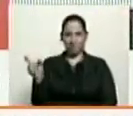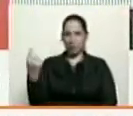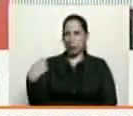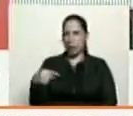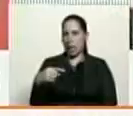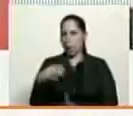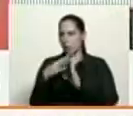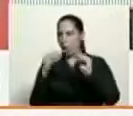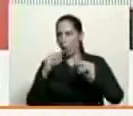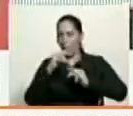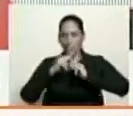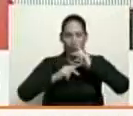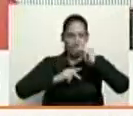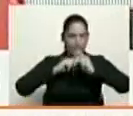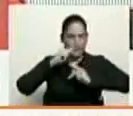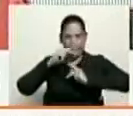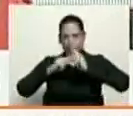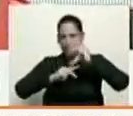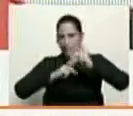planificado,